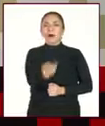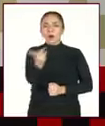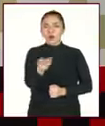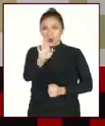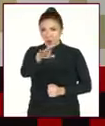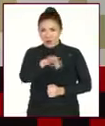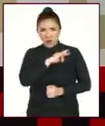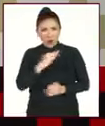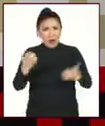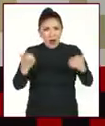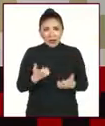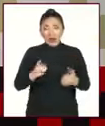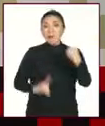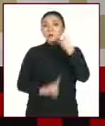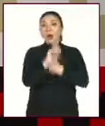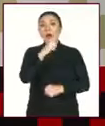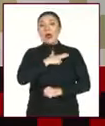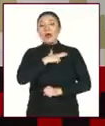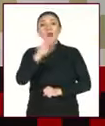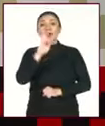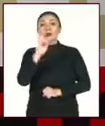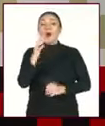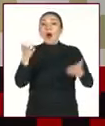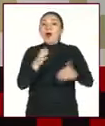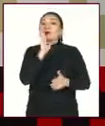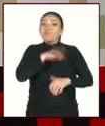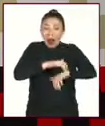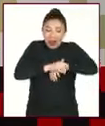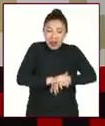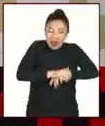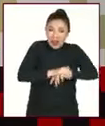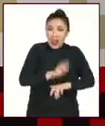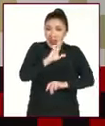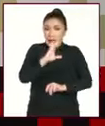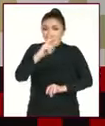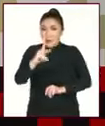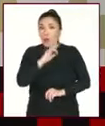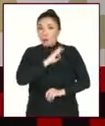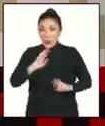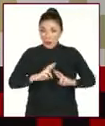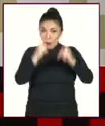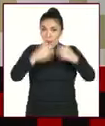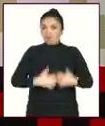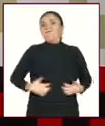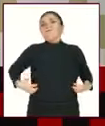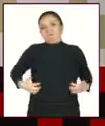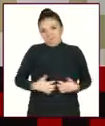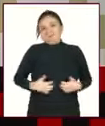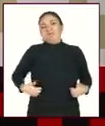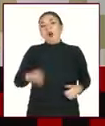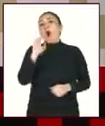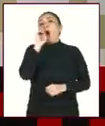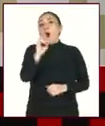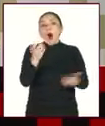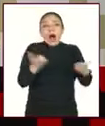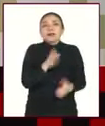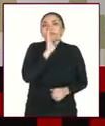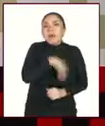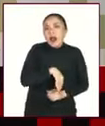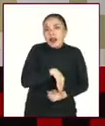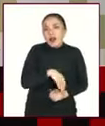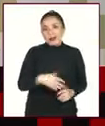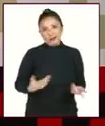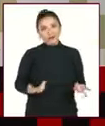generar lesión en caso de una mala práctica RCP? Era lo que estábamos diciendo, se pueden romper las costillas en Sí. dado caso. O no hacerlo bien,